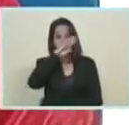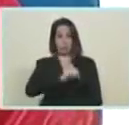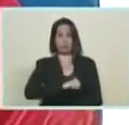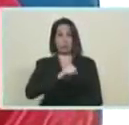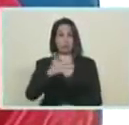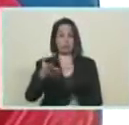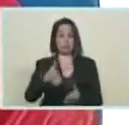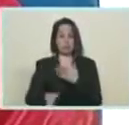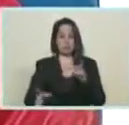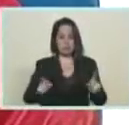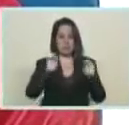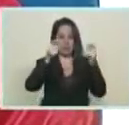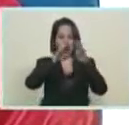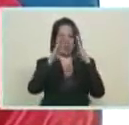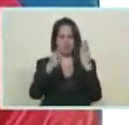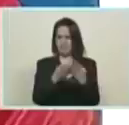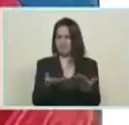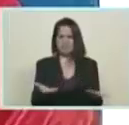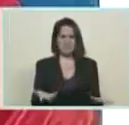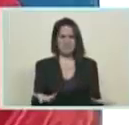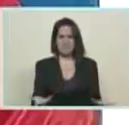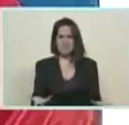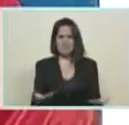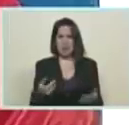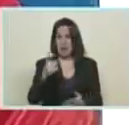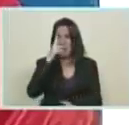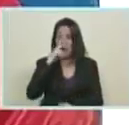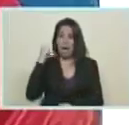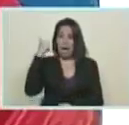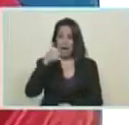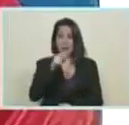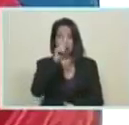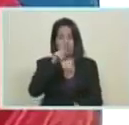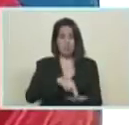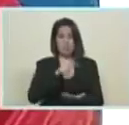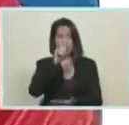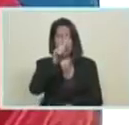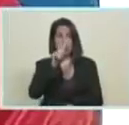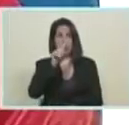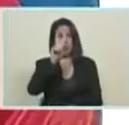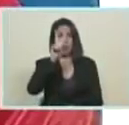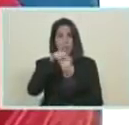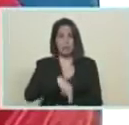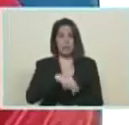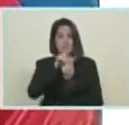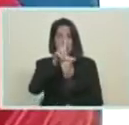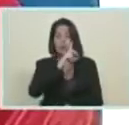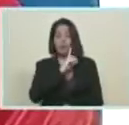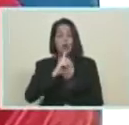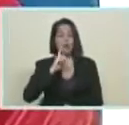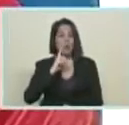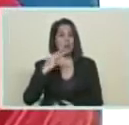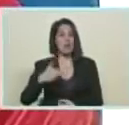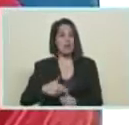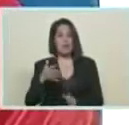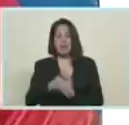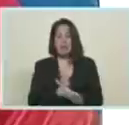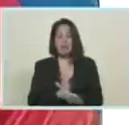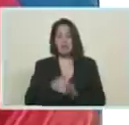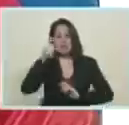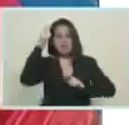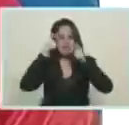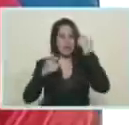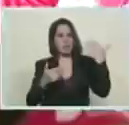No, compadre, aquí todo lo que pasó en el año 2002, 2003 y en adelante tiene nombre y apellido. Hugo Chávez